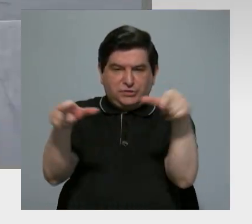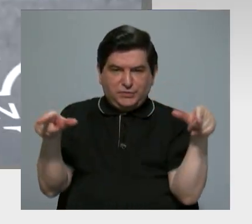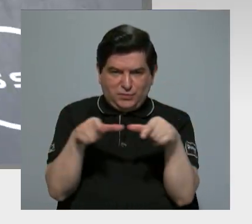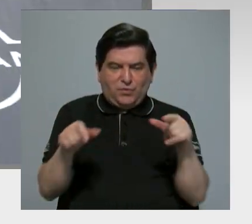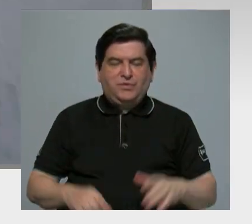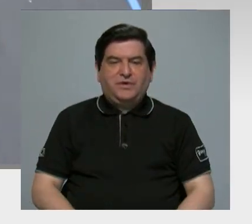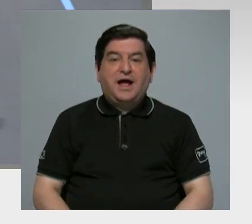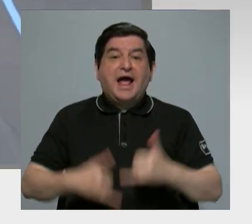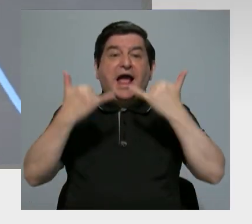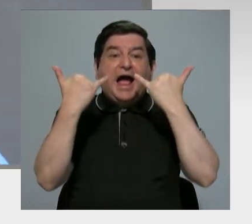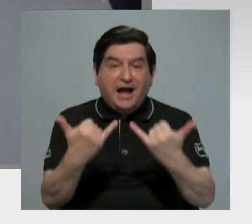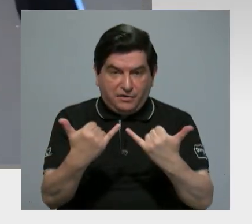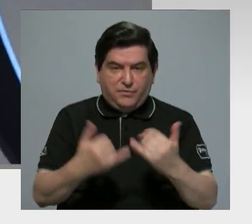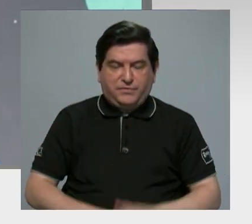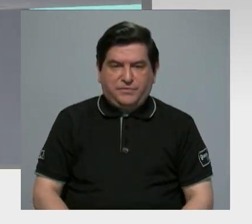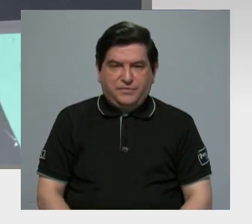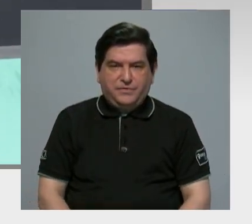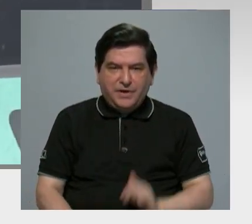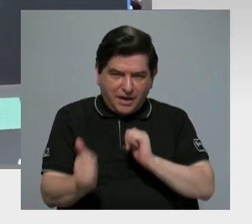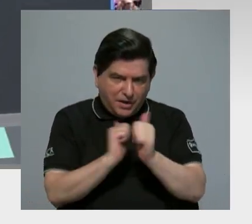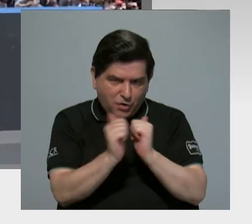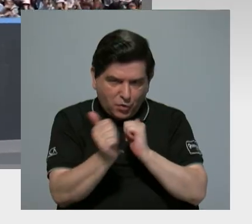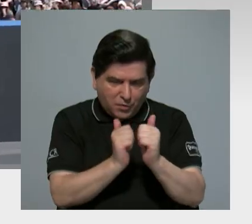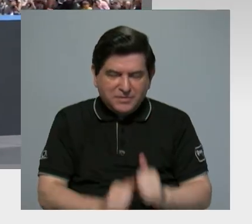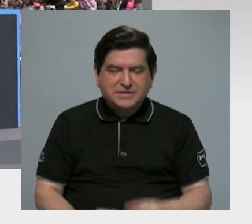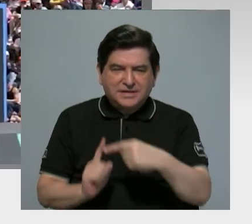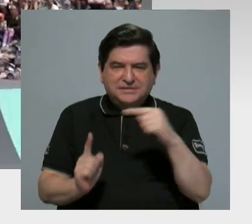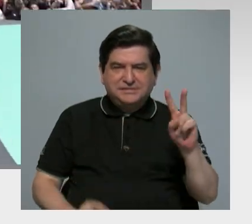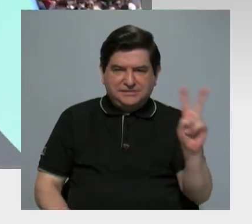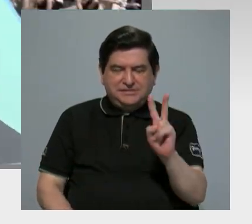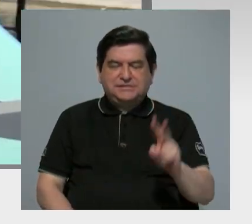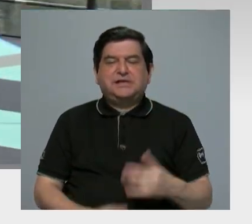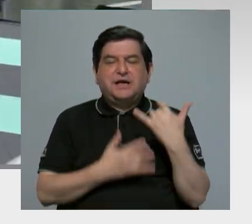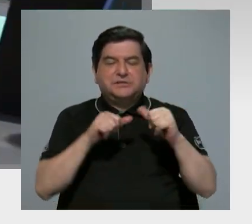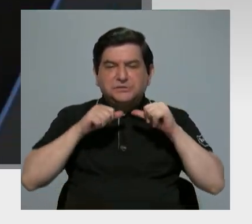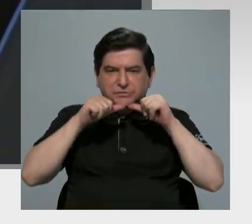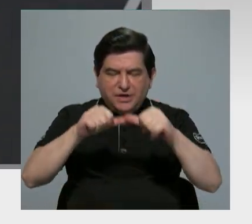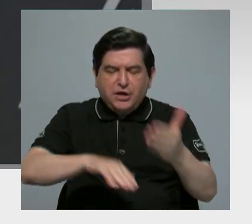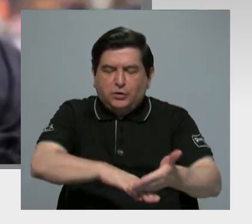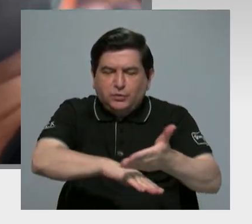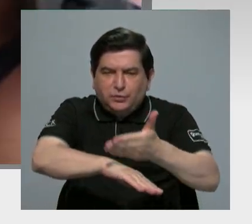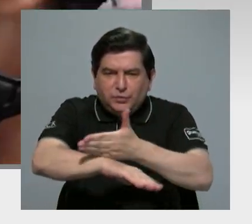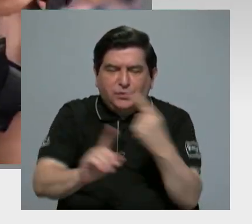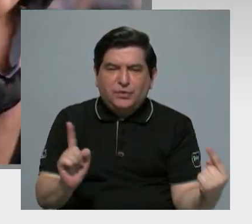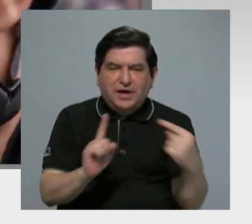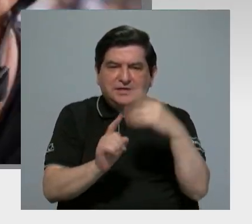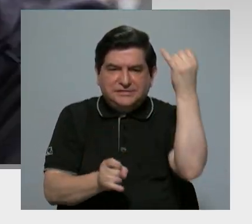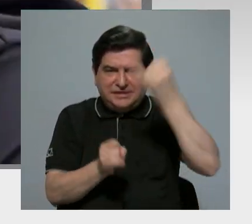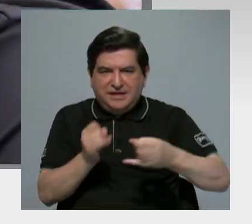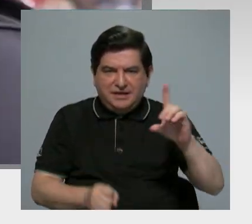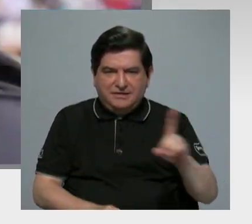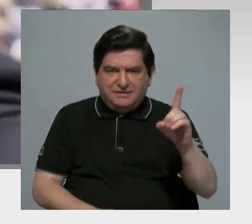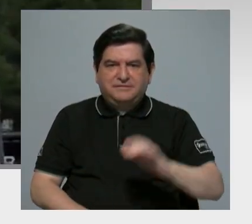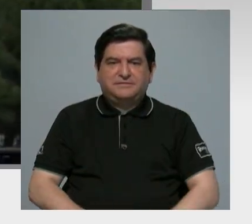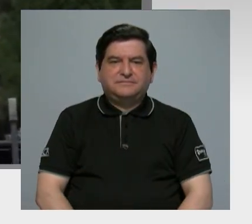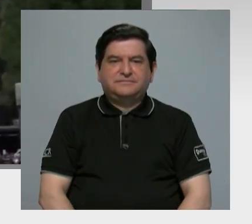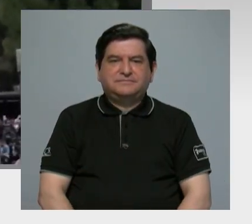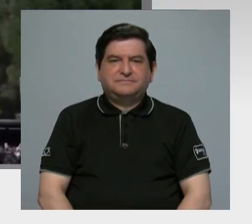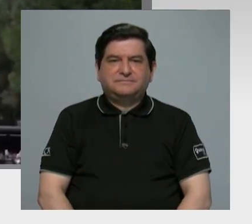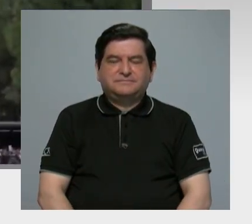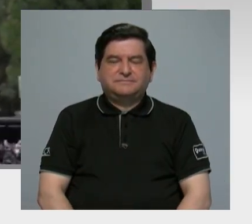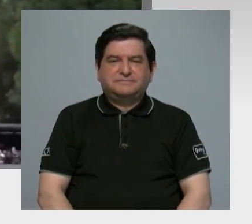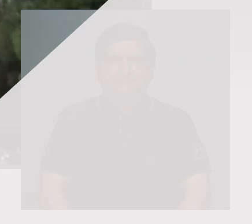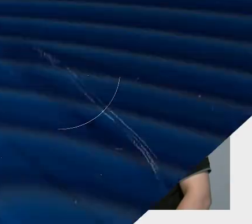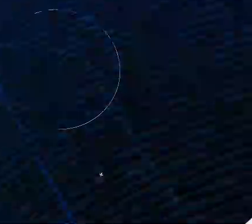7ª posición. Ahora se encuentra en competencia desde el viernes y espera continuar avanzando hasta la final del domingo.